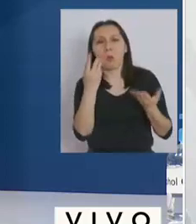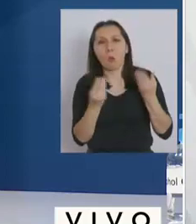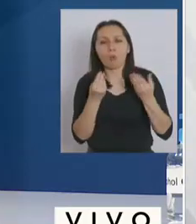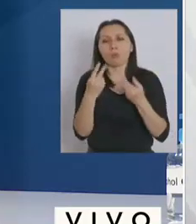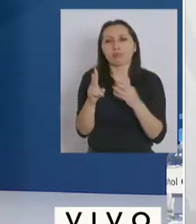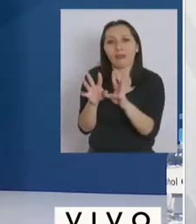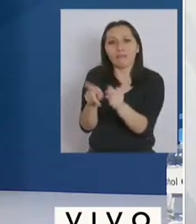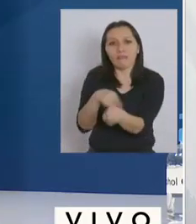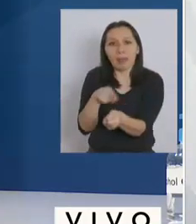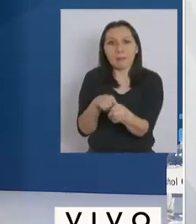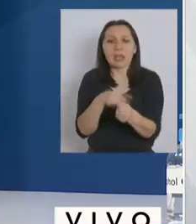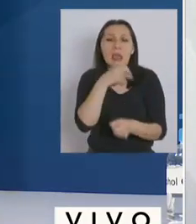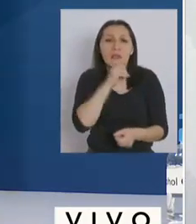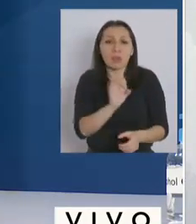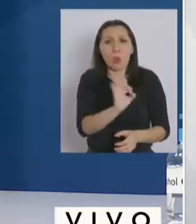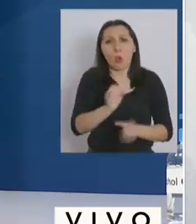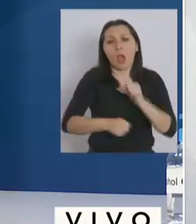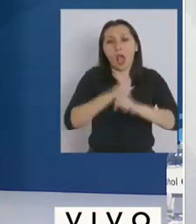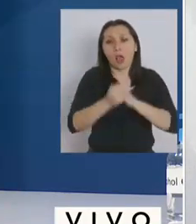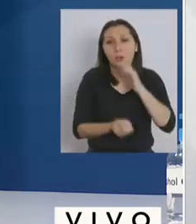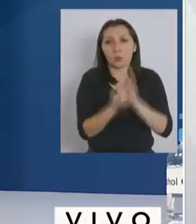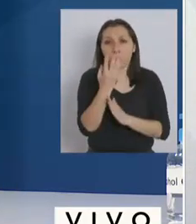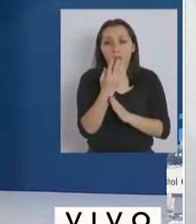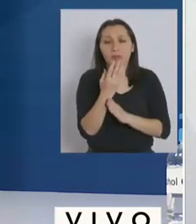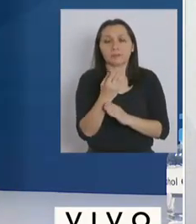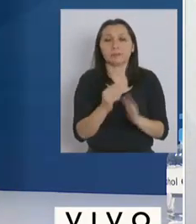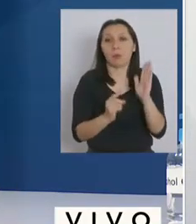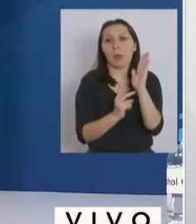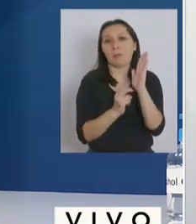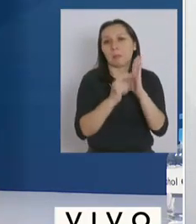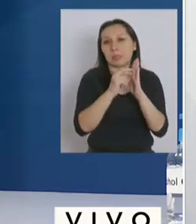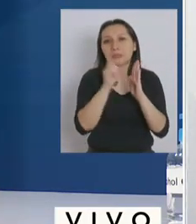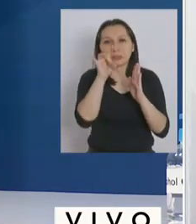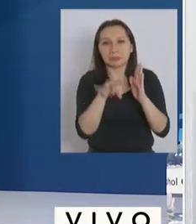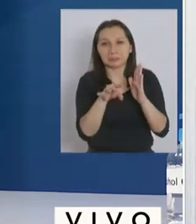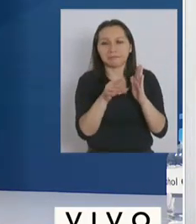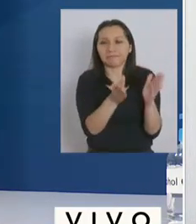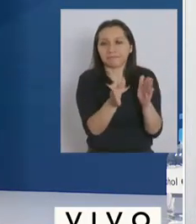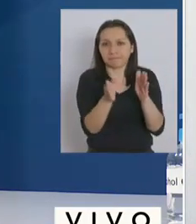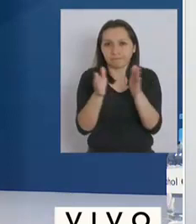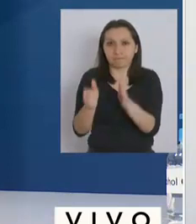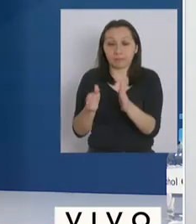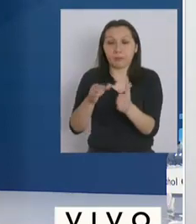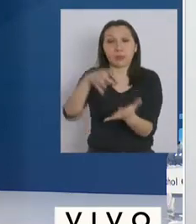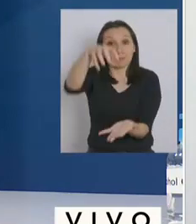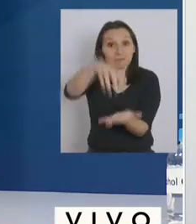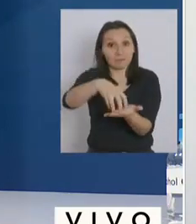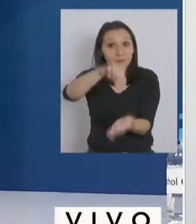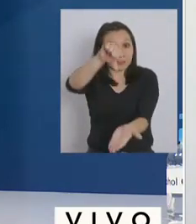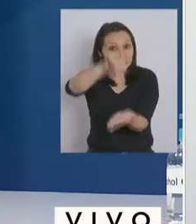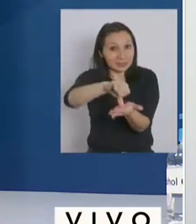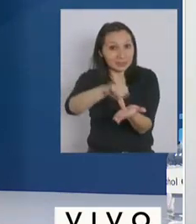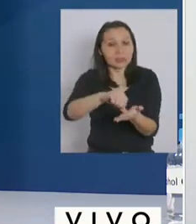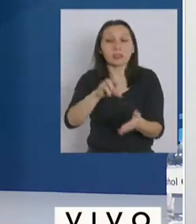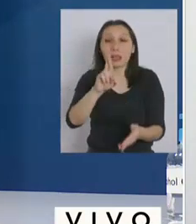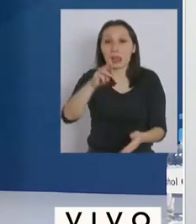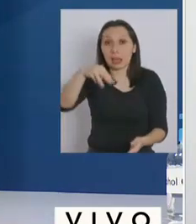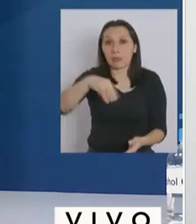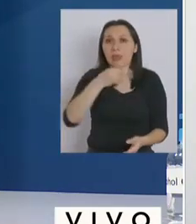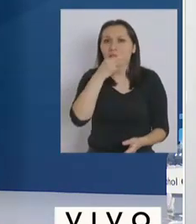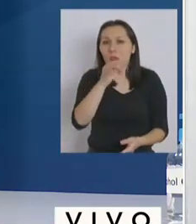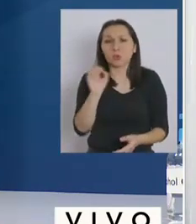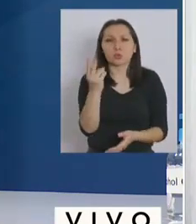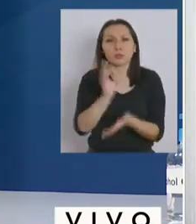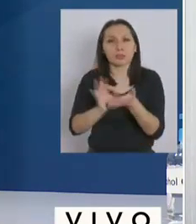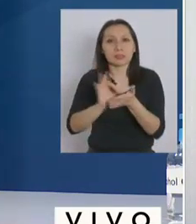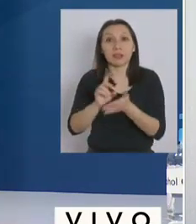a su familia, tanto de la Navidad como del Año Nuevo. En cuanto a la región metropolitana, ya lo ha dicho la subsecretaria Paula Daza,